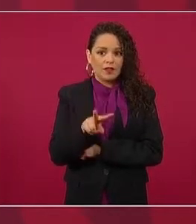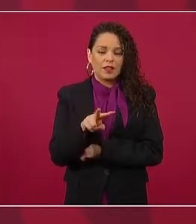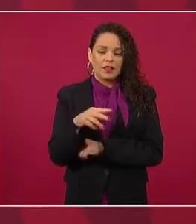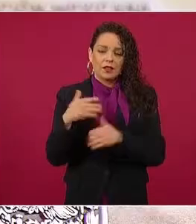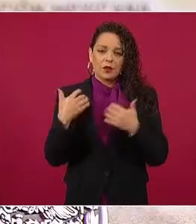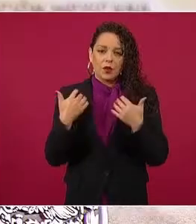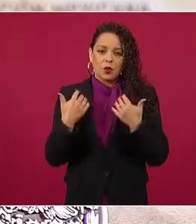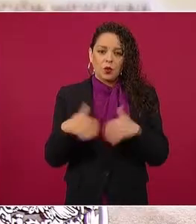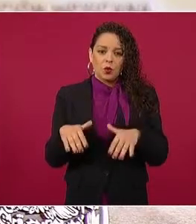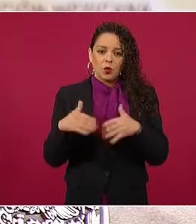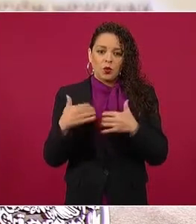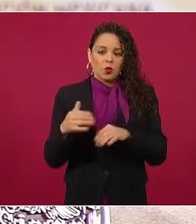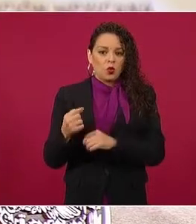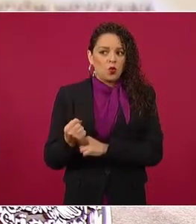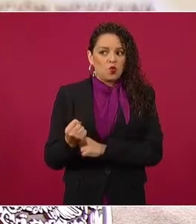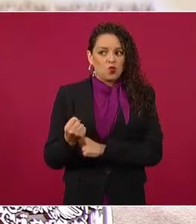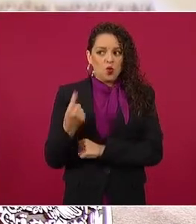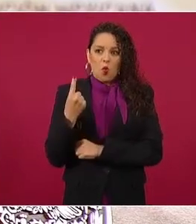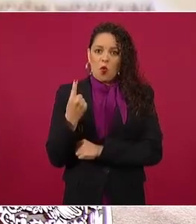excepcional,